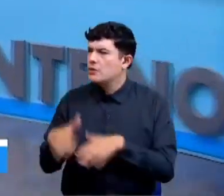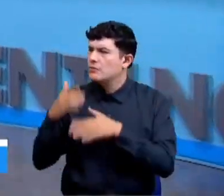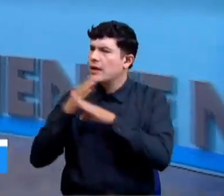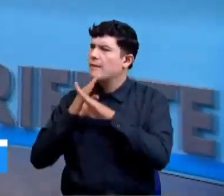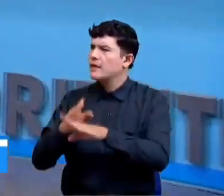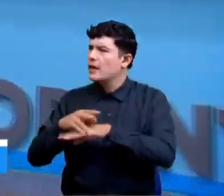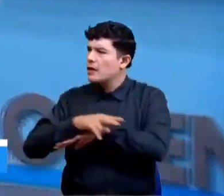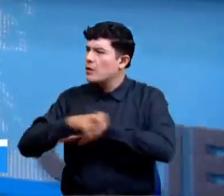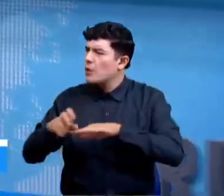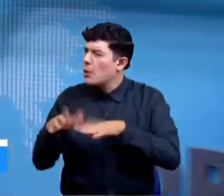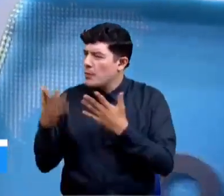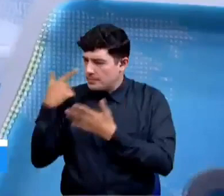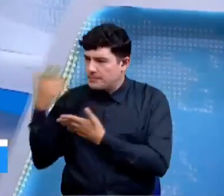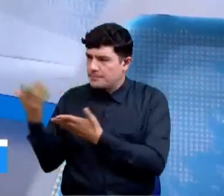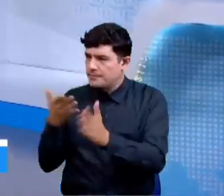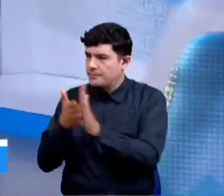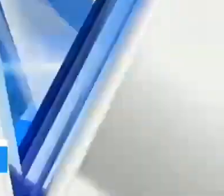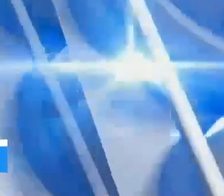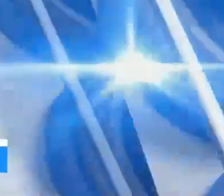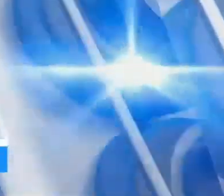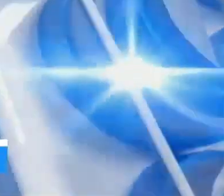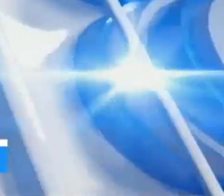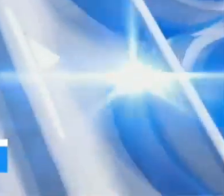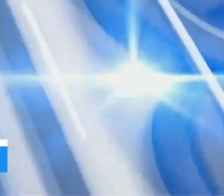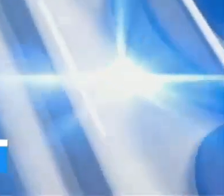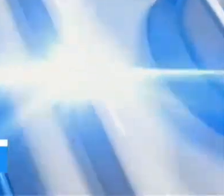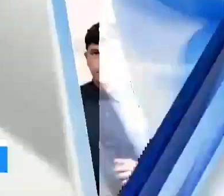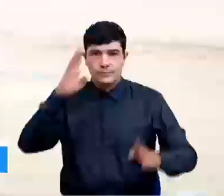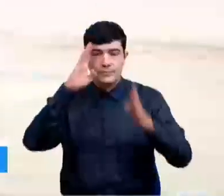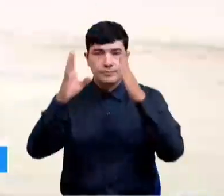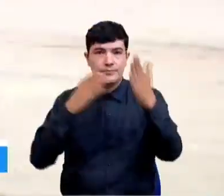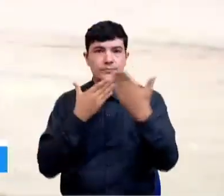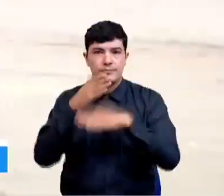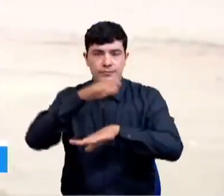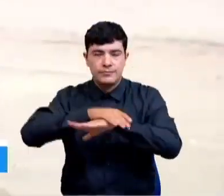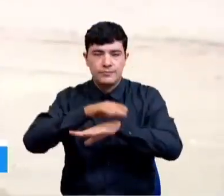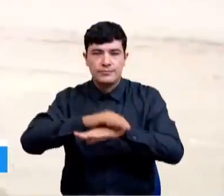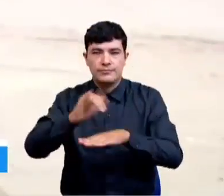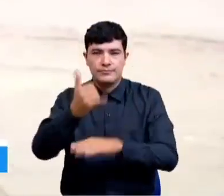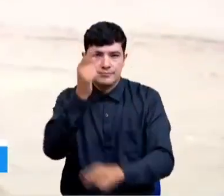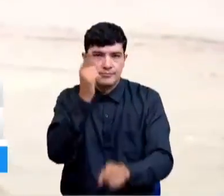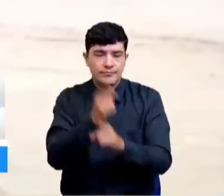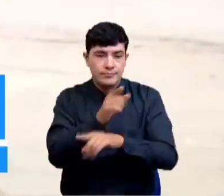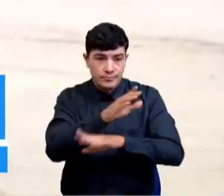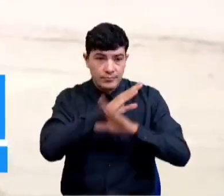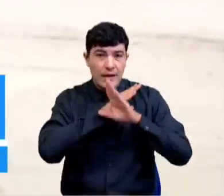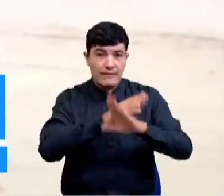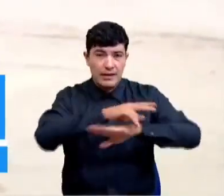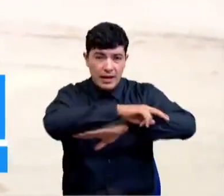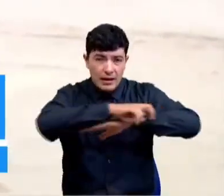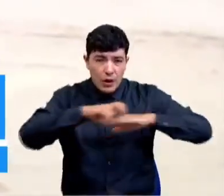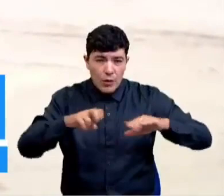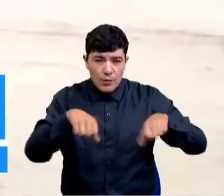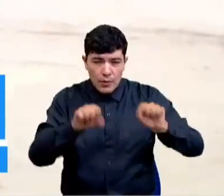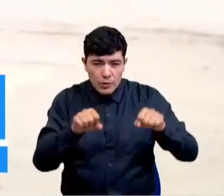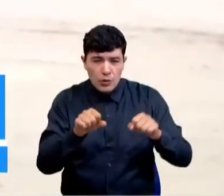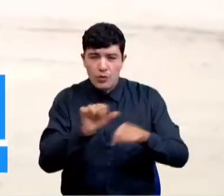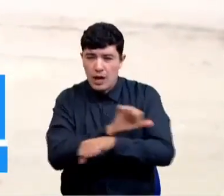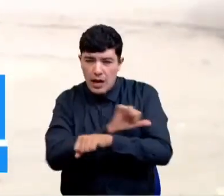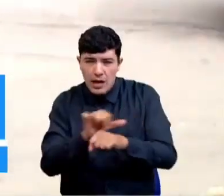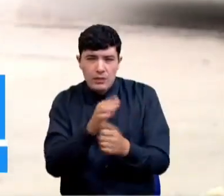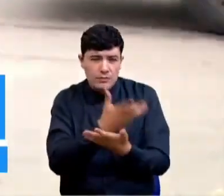Compañeros televidentes, muy buenas tardes. Según las autoridades y con el fin de mitigar el aumento del robo de autopartes, se han